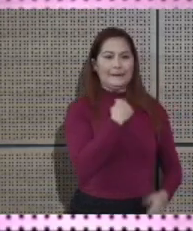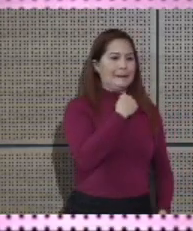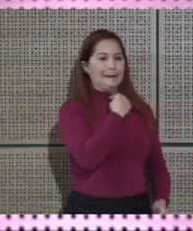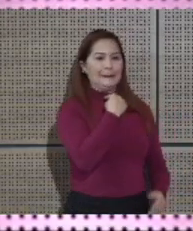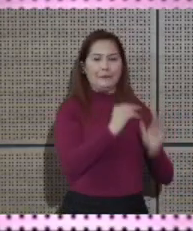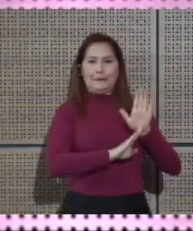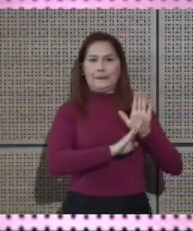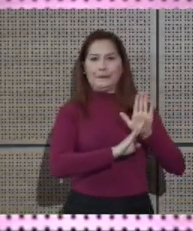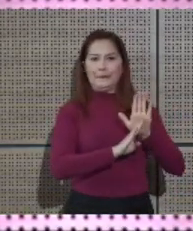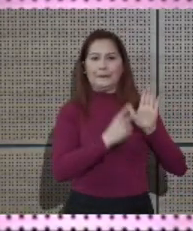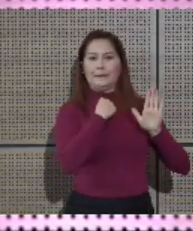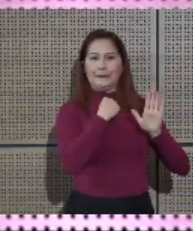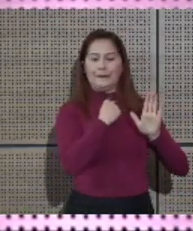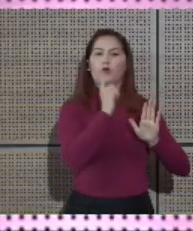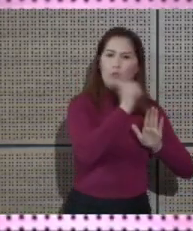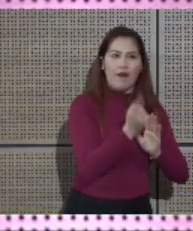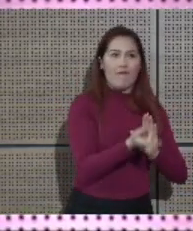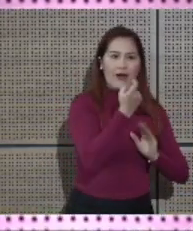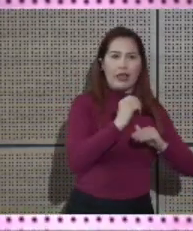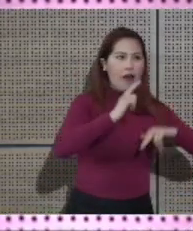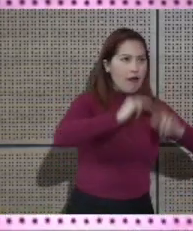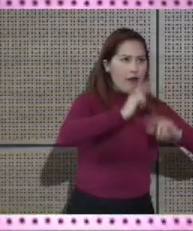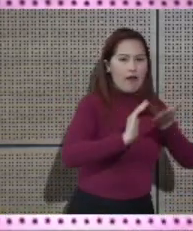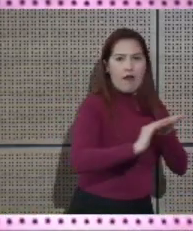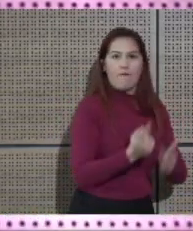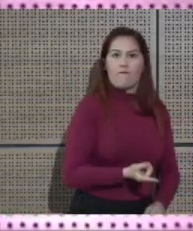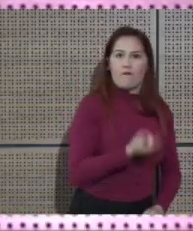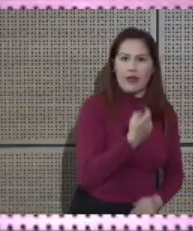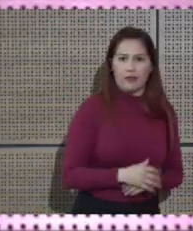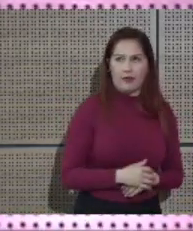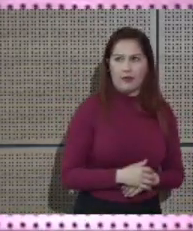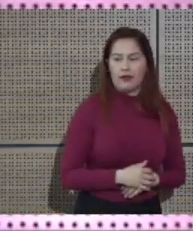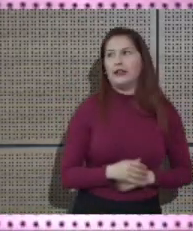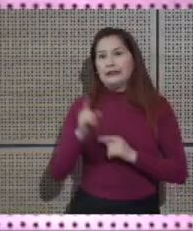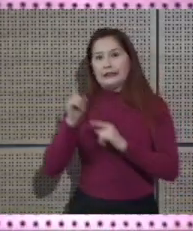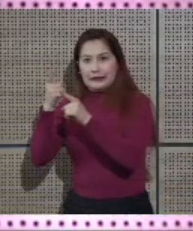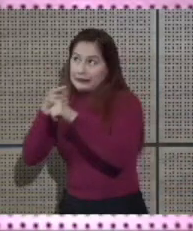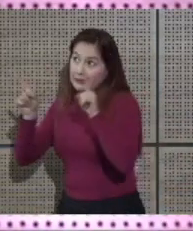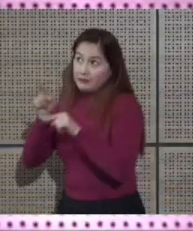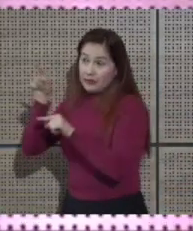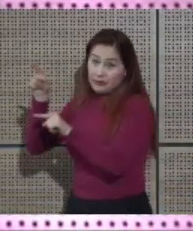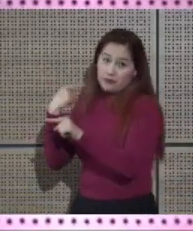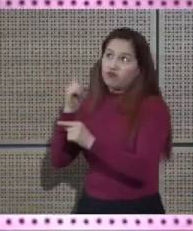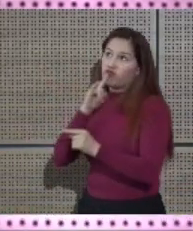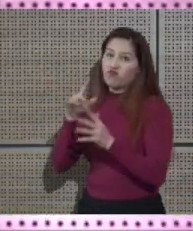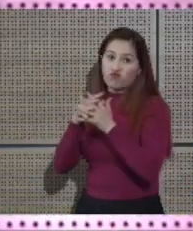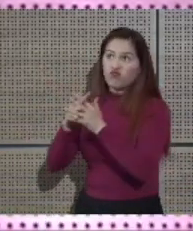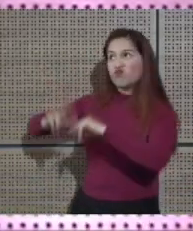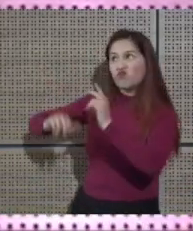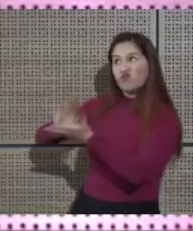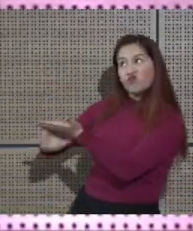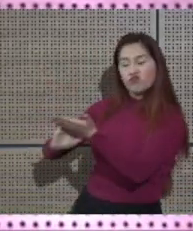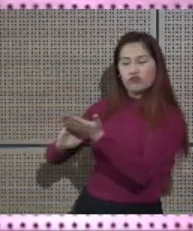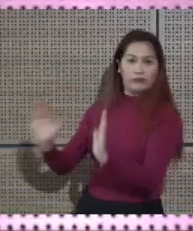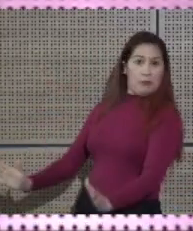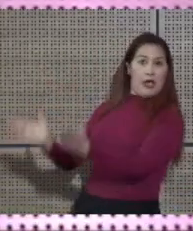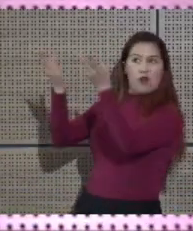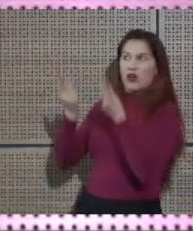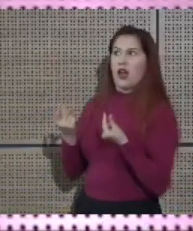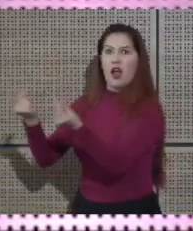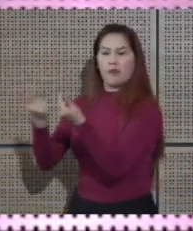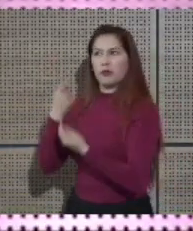gran oportunidad que tenemos en nuestros países, aumentar de una manera fenomenal nuestra infraestructura. Y les voy a dar un par de